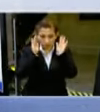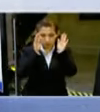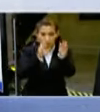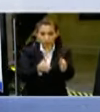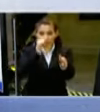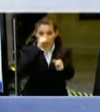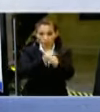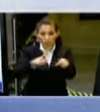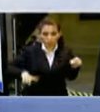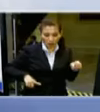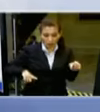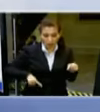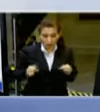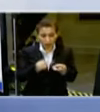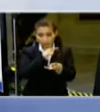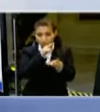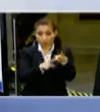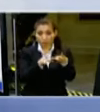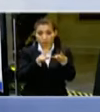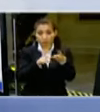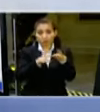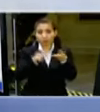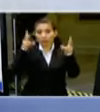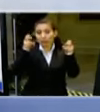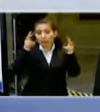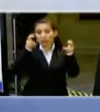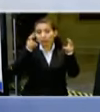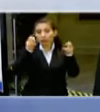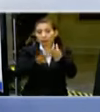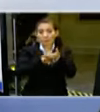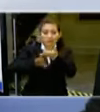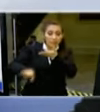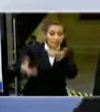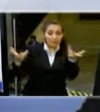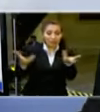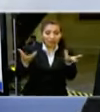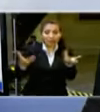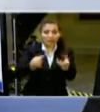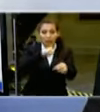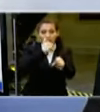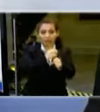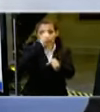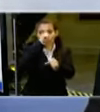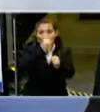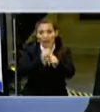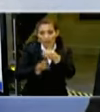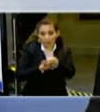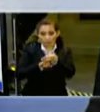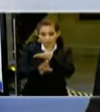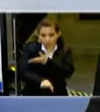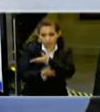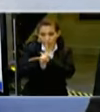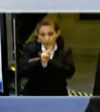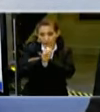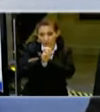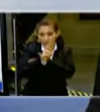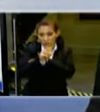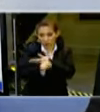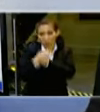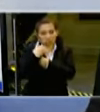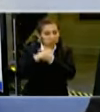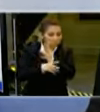de Gobernación. Y número tres es el tema de la prevención, y se crea una subsecretaría de prevención. Las cosas iban más